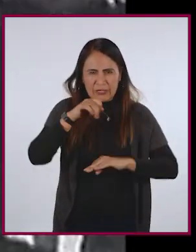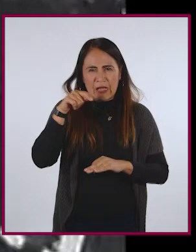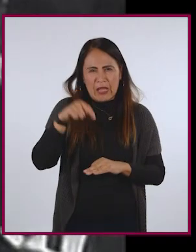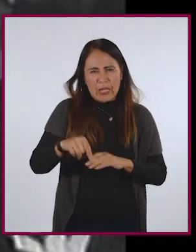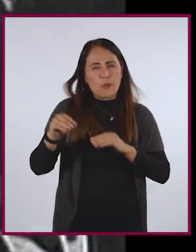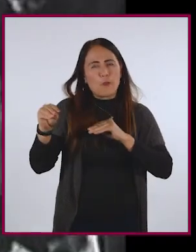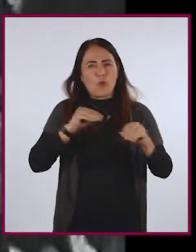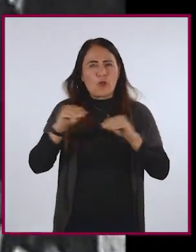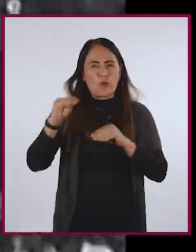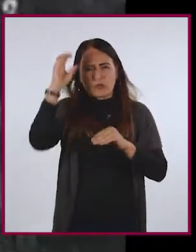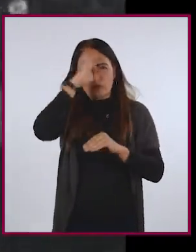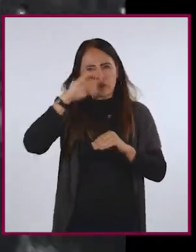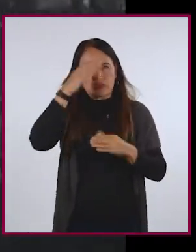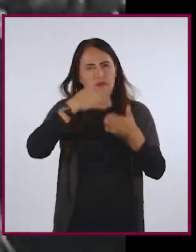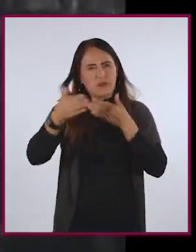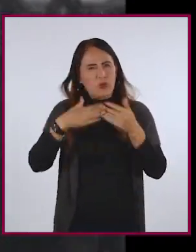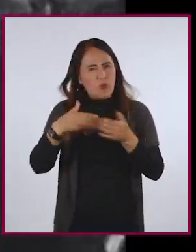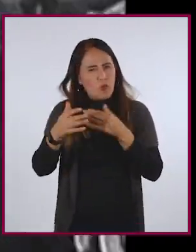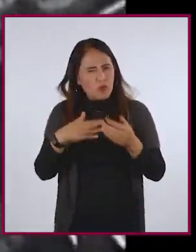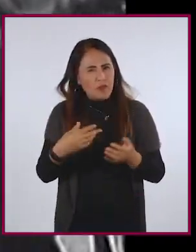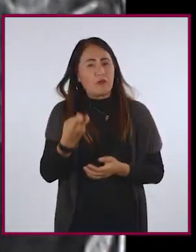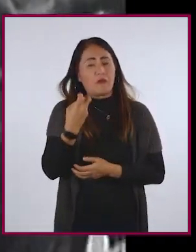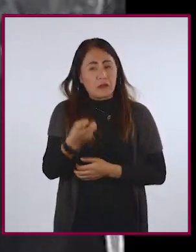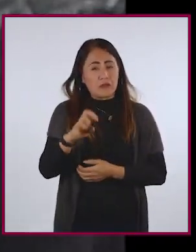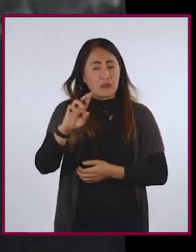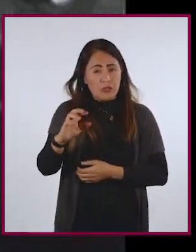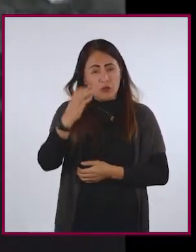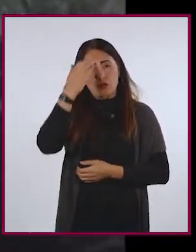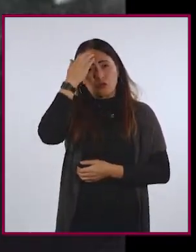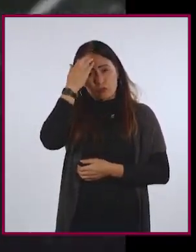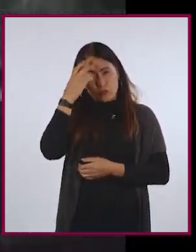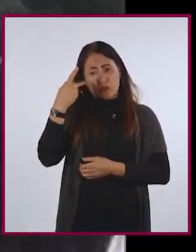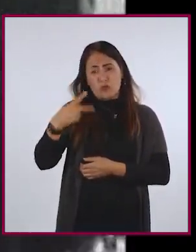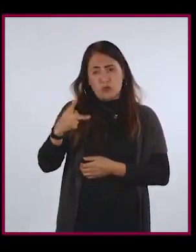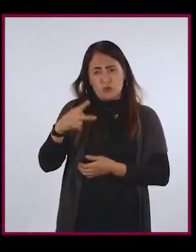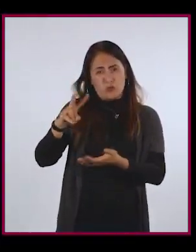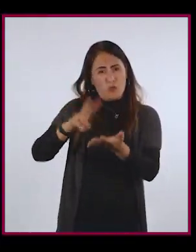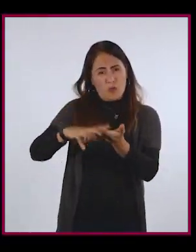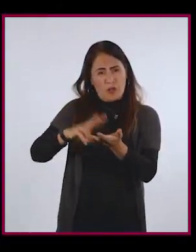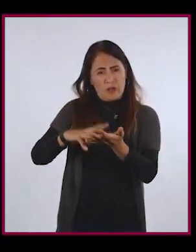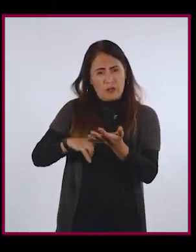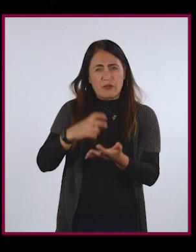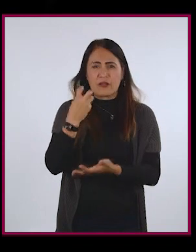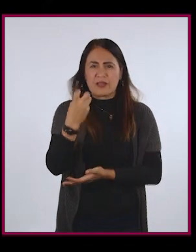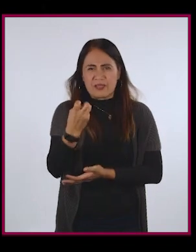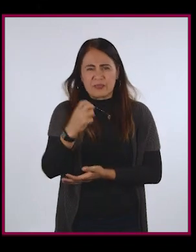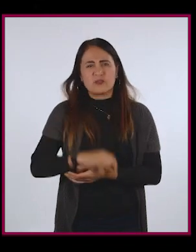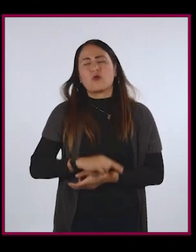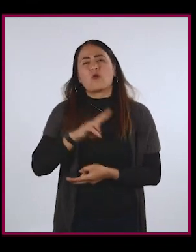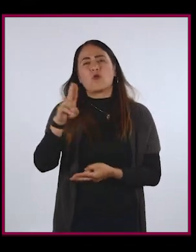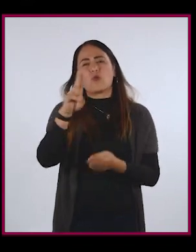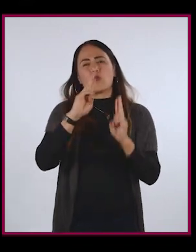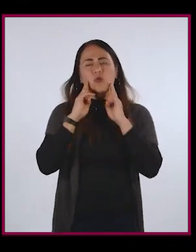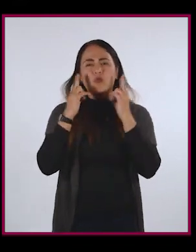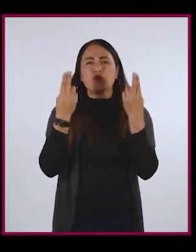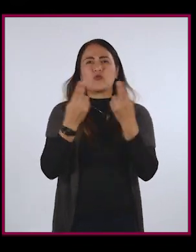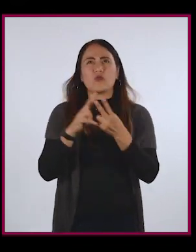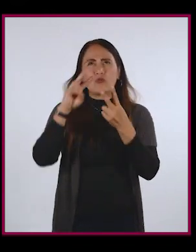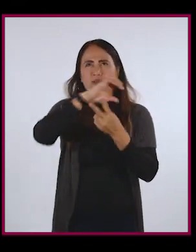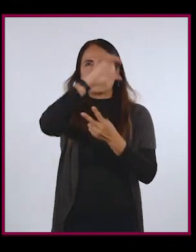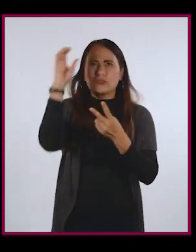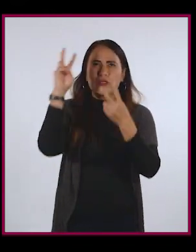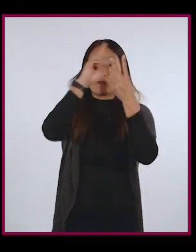dentro del movimiento científico contemporáneo. Como reconocimiento a su obra, su nombre fue usado por la Unión